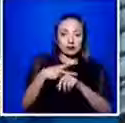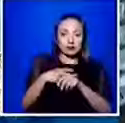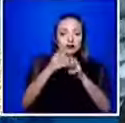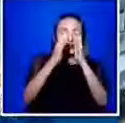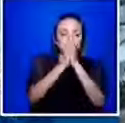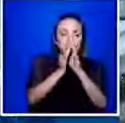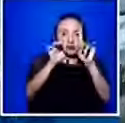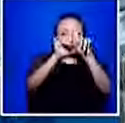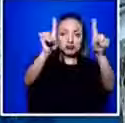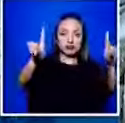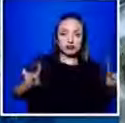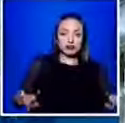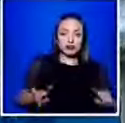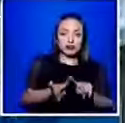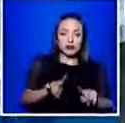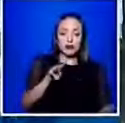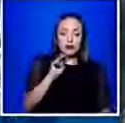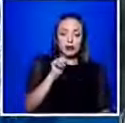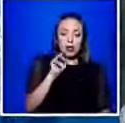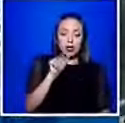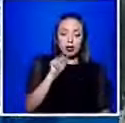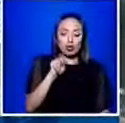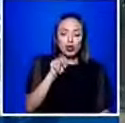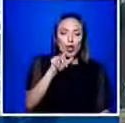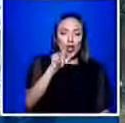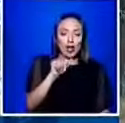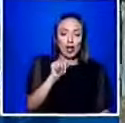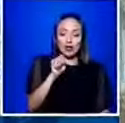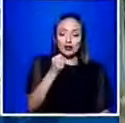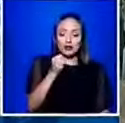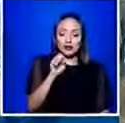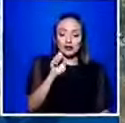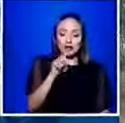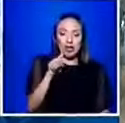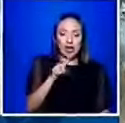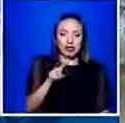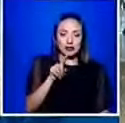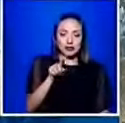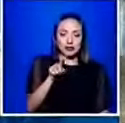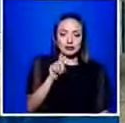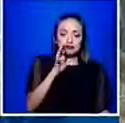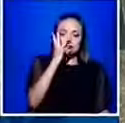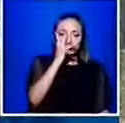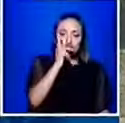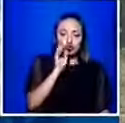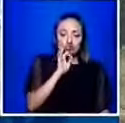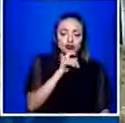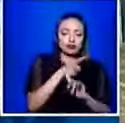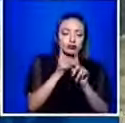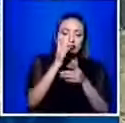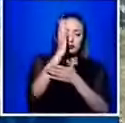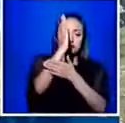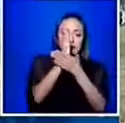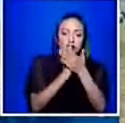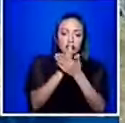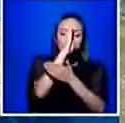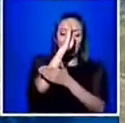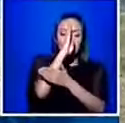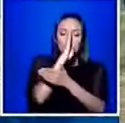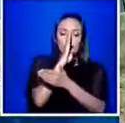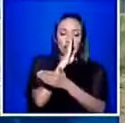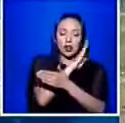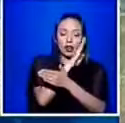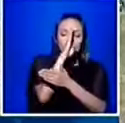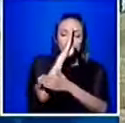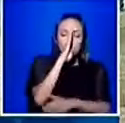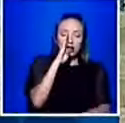la estructura metálica que contenía o soportaba estas obras de arte, lamentablemente está perdiéndose en el